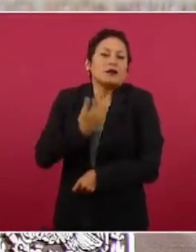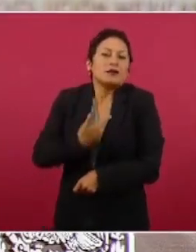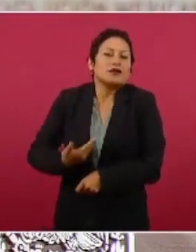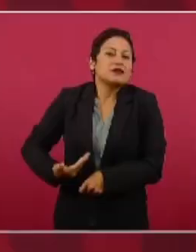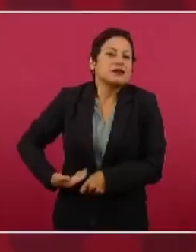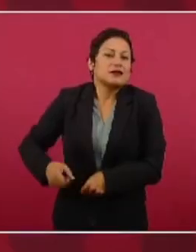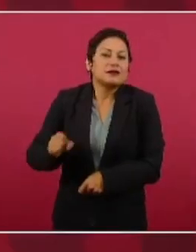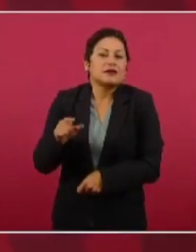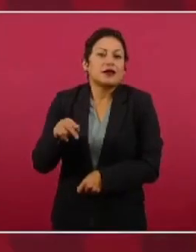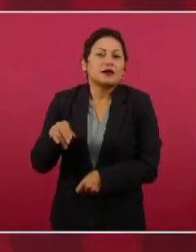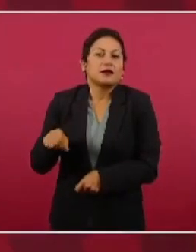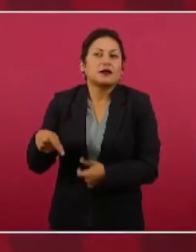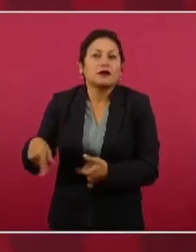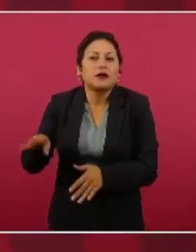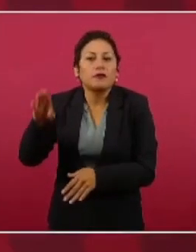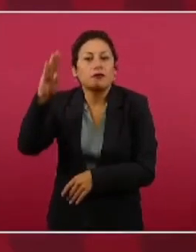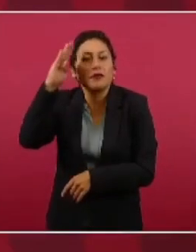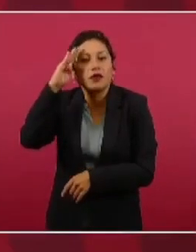mandando.